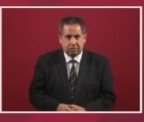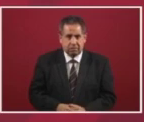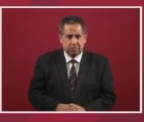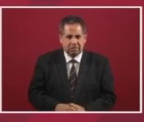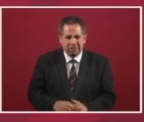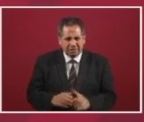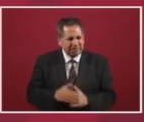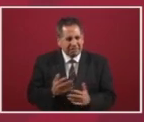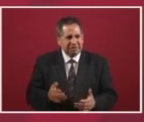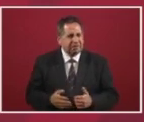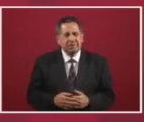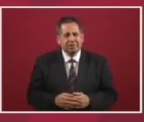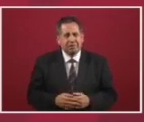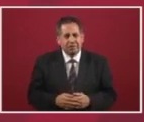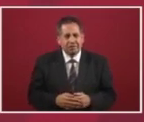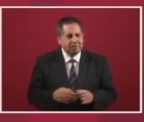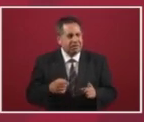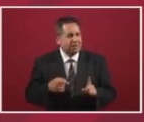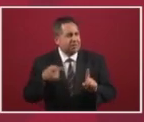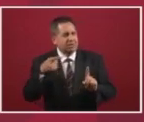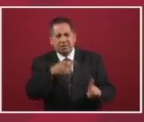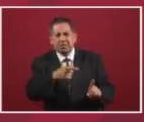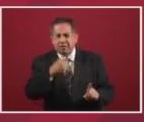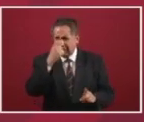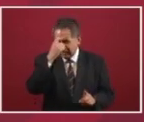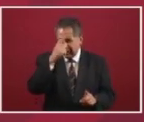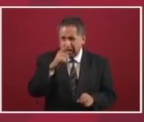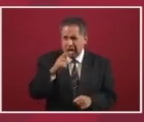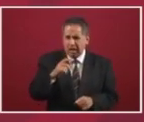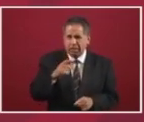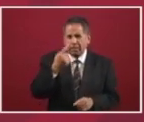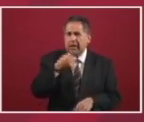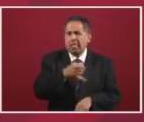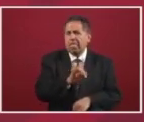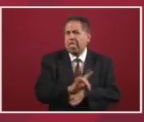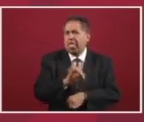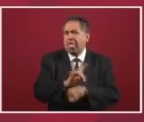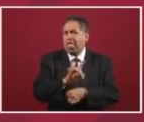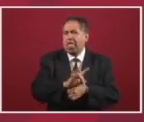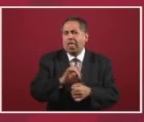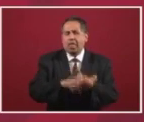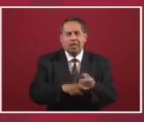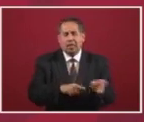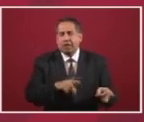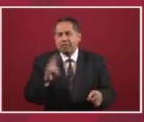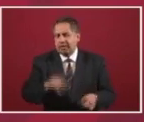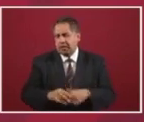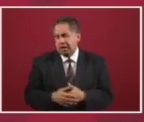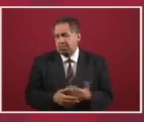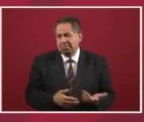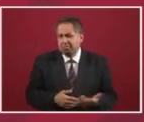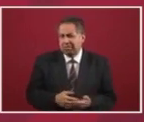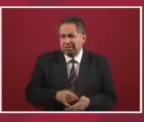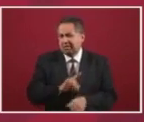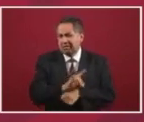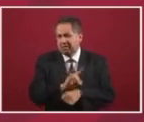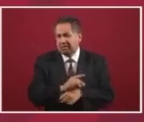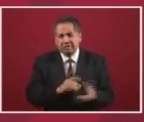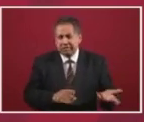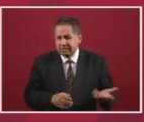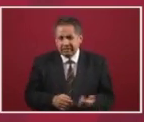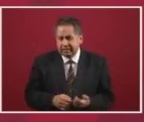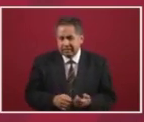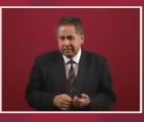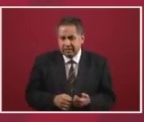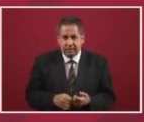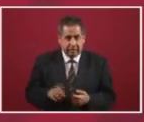¿Por qué se optó por eso? Para simular. Aquí hablábamos de